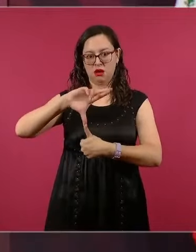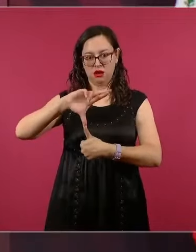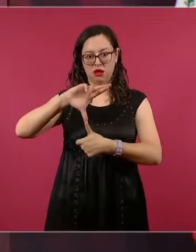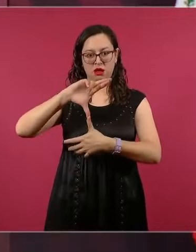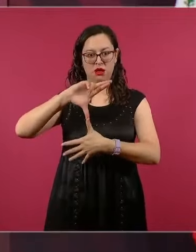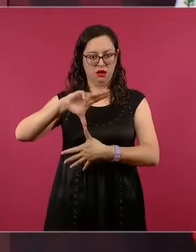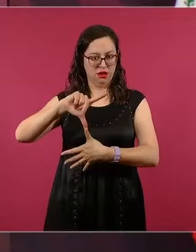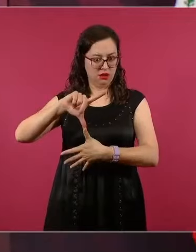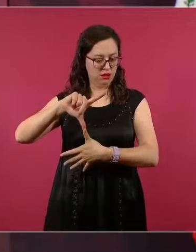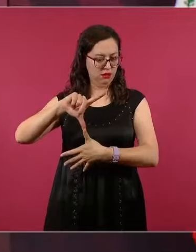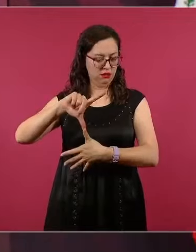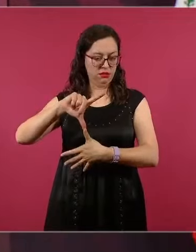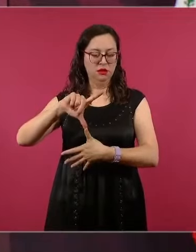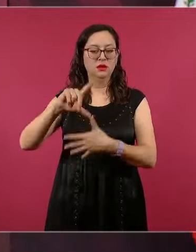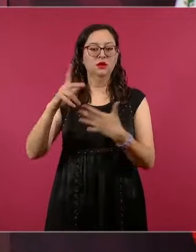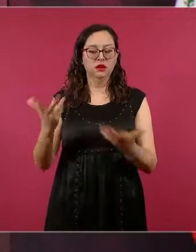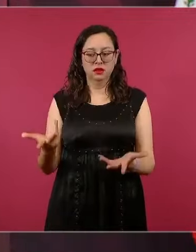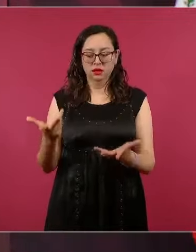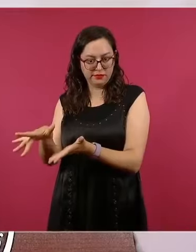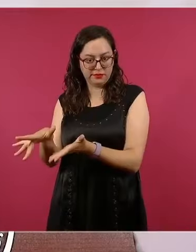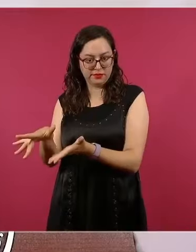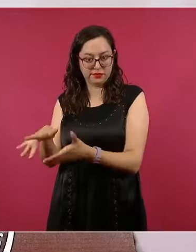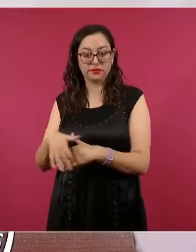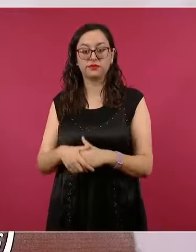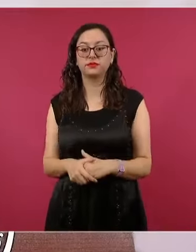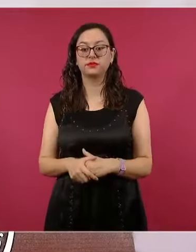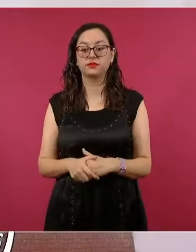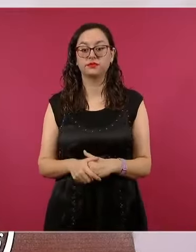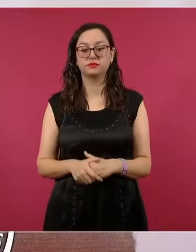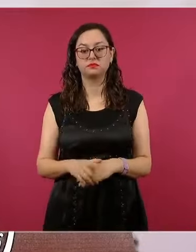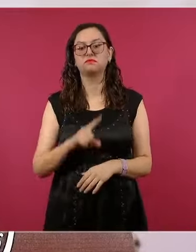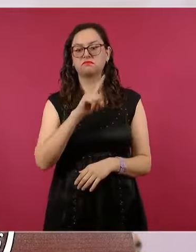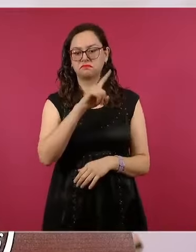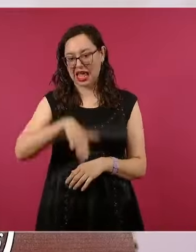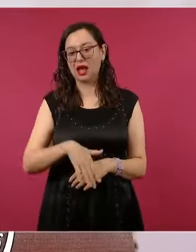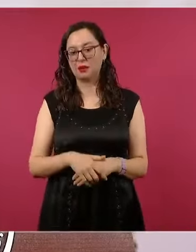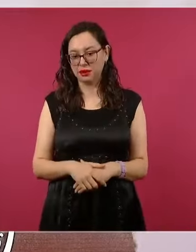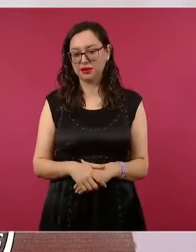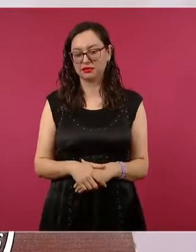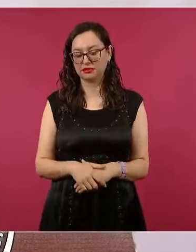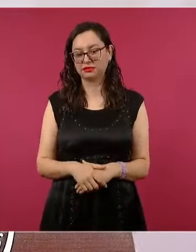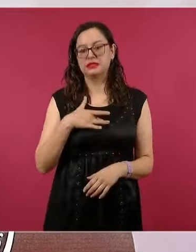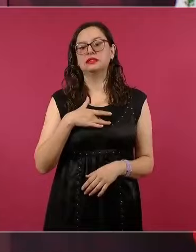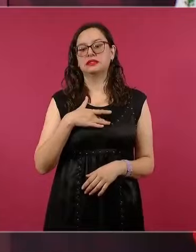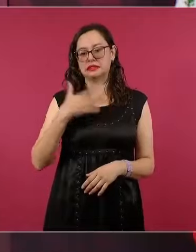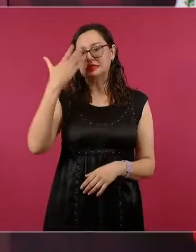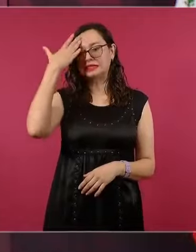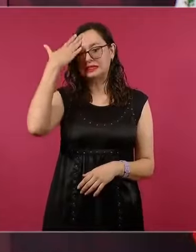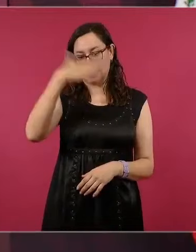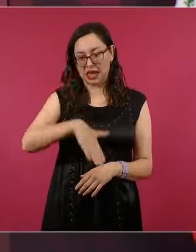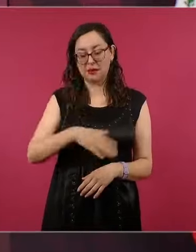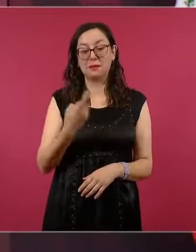Latina, atendiendo las causas. Y él está consciente, pero